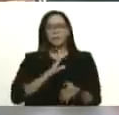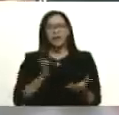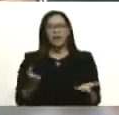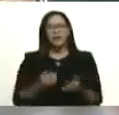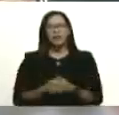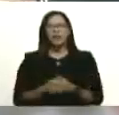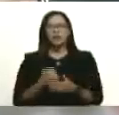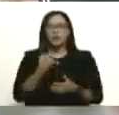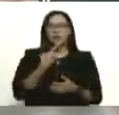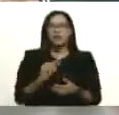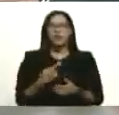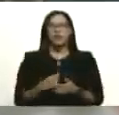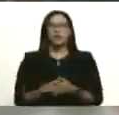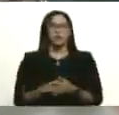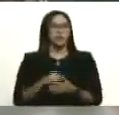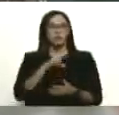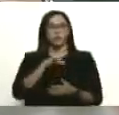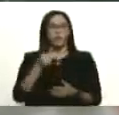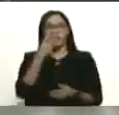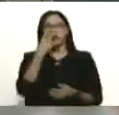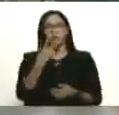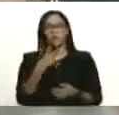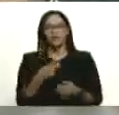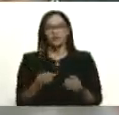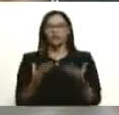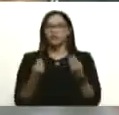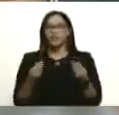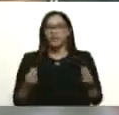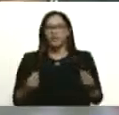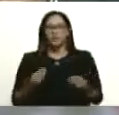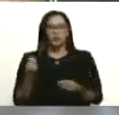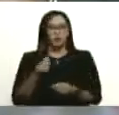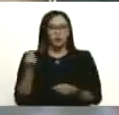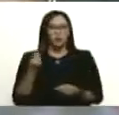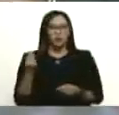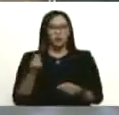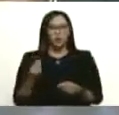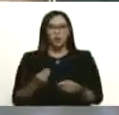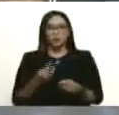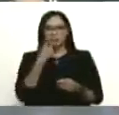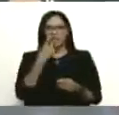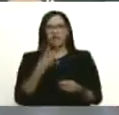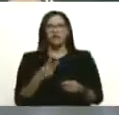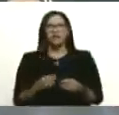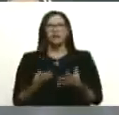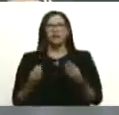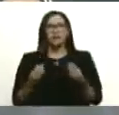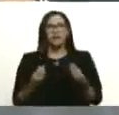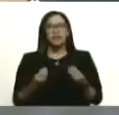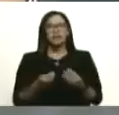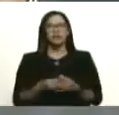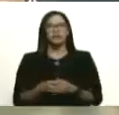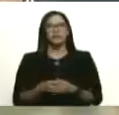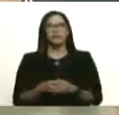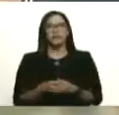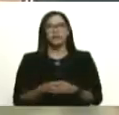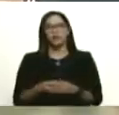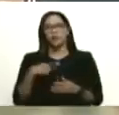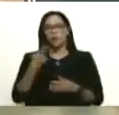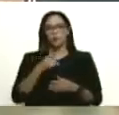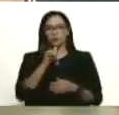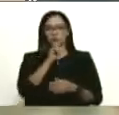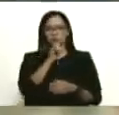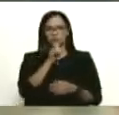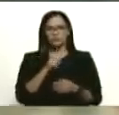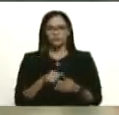digamos, no hemos visto tanto como se ha visto ya tanto en los otros documentales. Yo